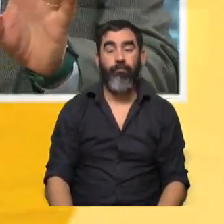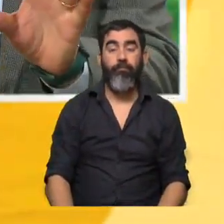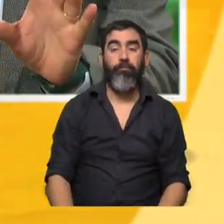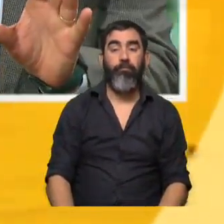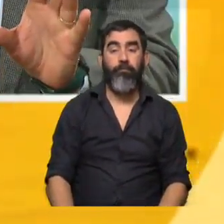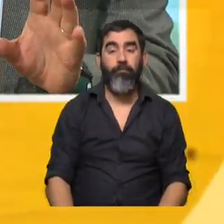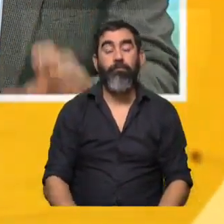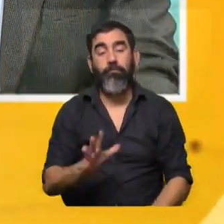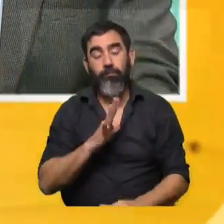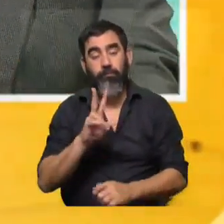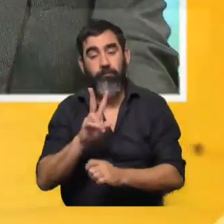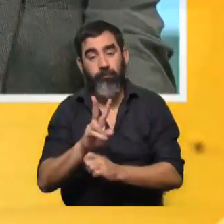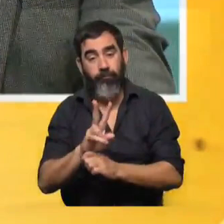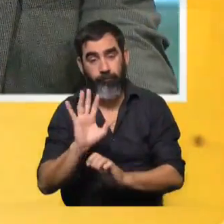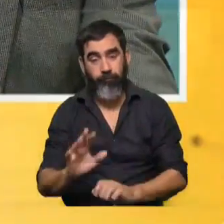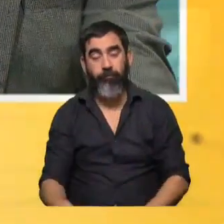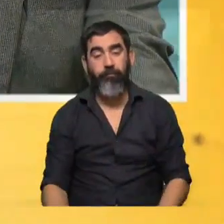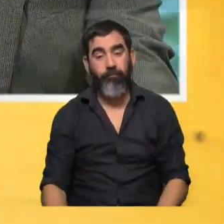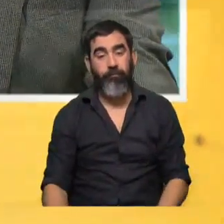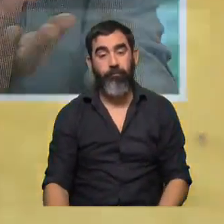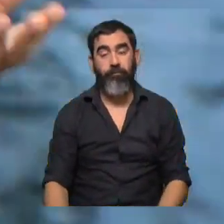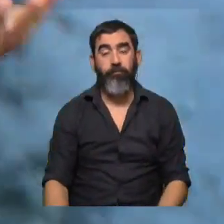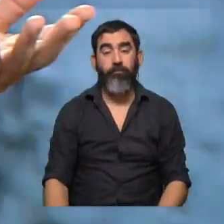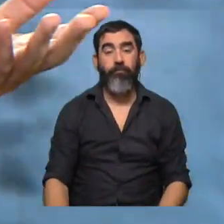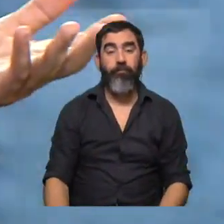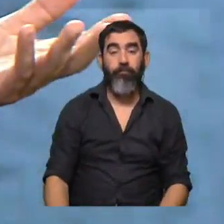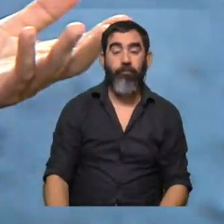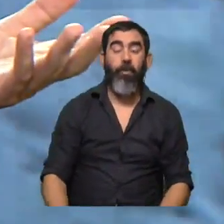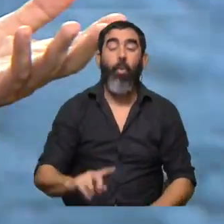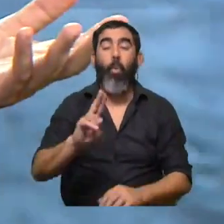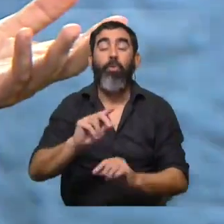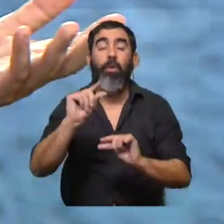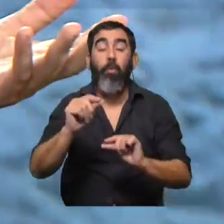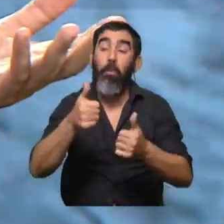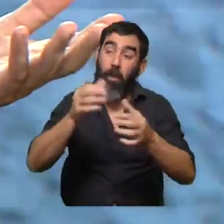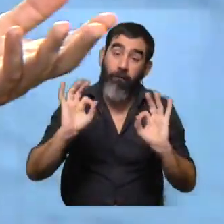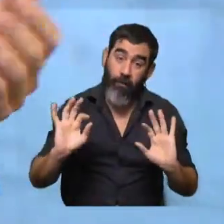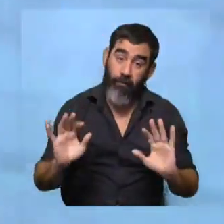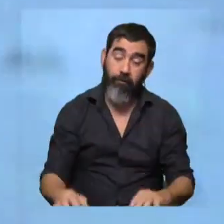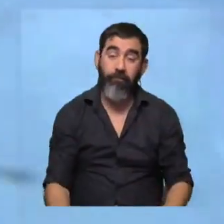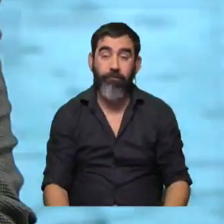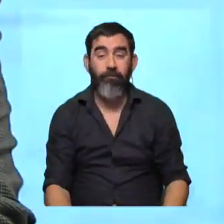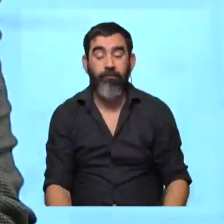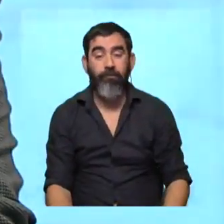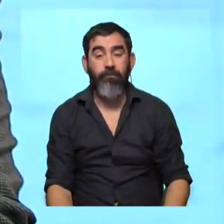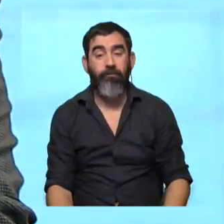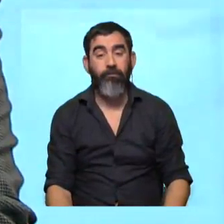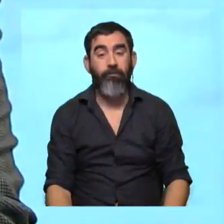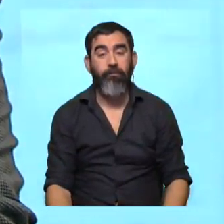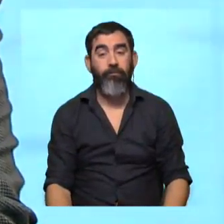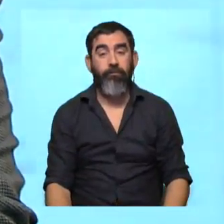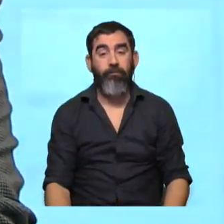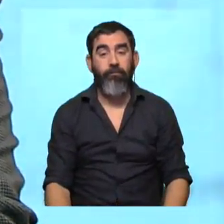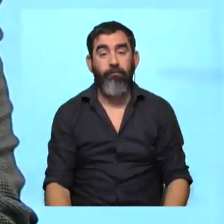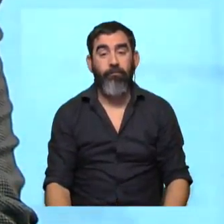está preservado, digamos. Eso le iba a decir, tal vez no esté mal decir lo utilizamos muy poco. No, claro. Sí. Yo creo que no